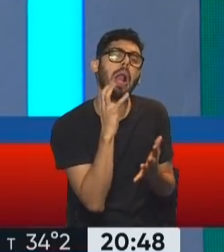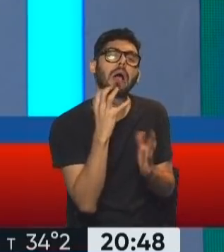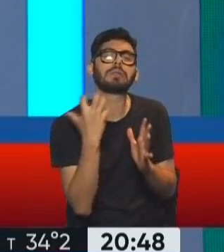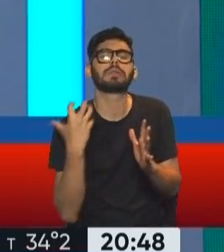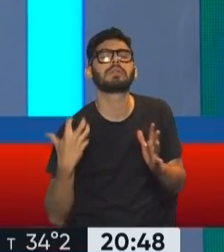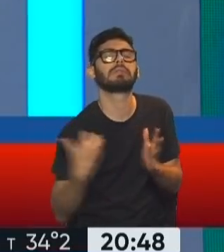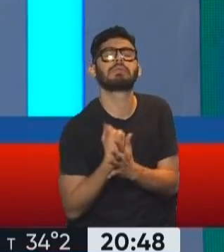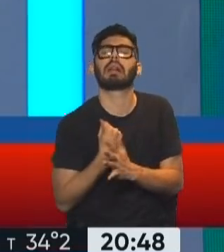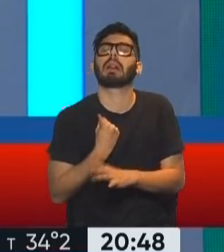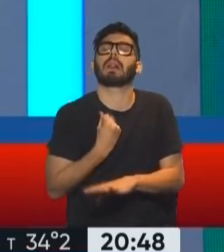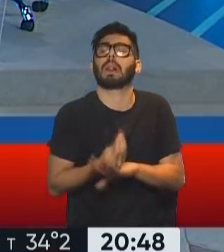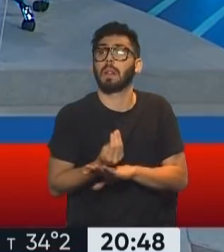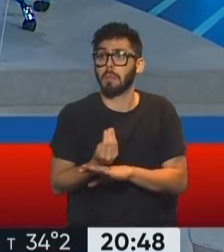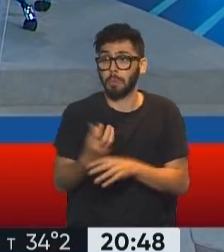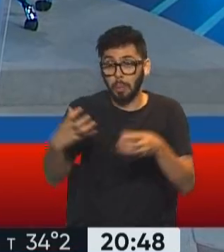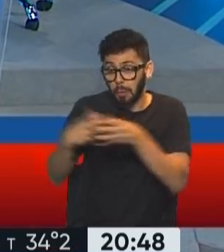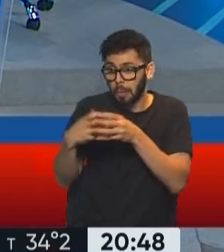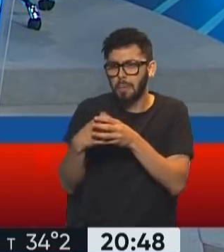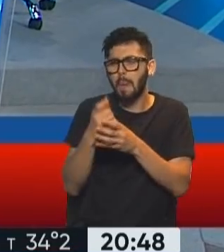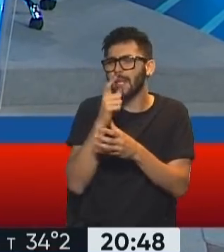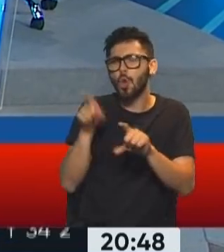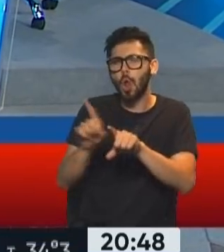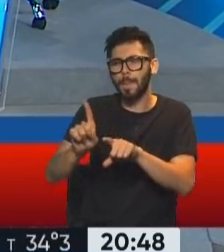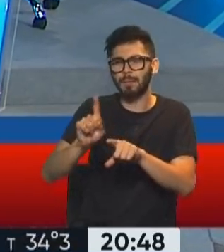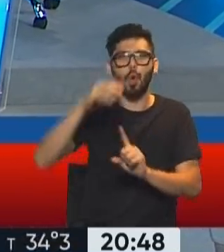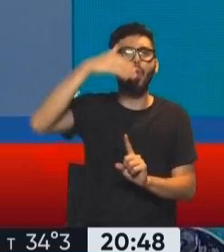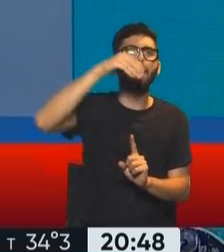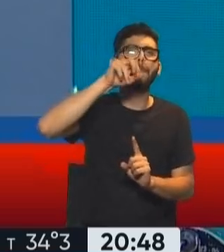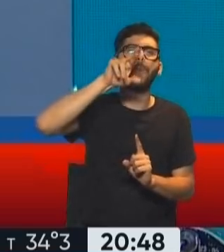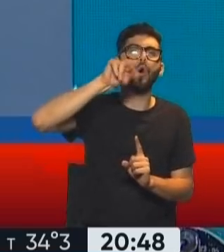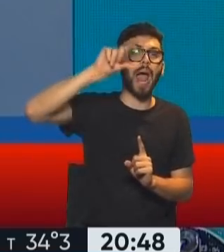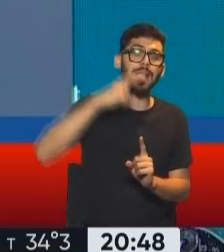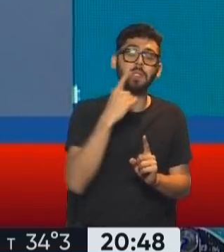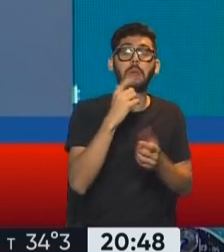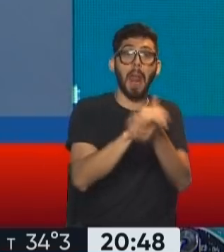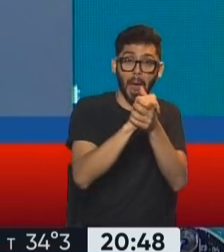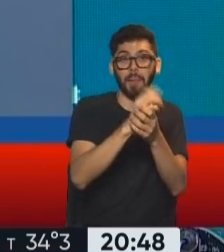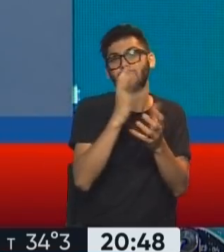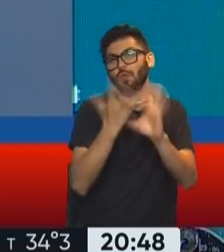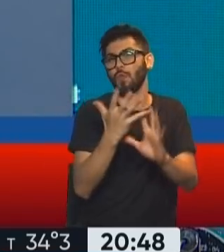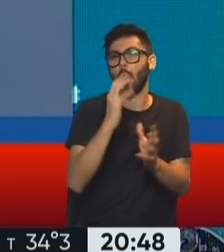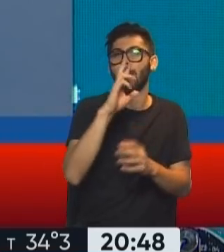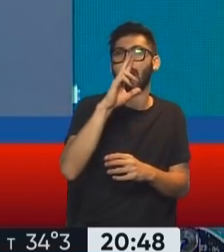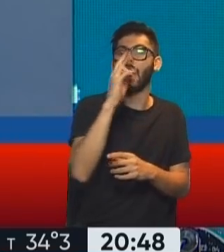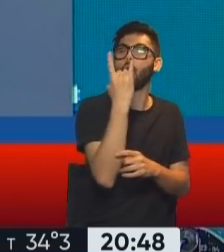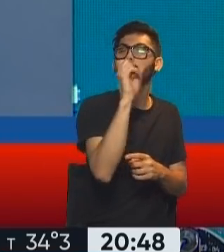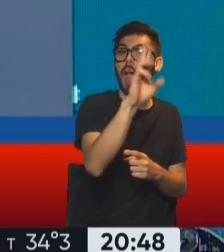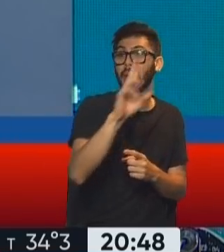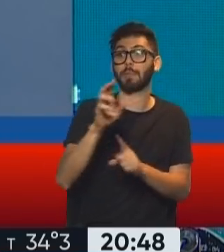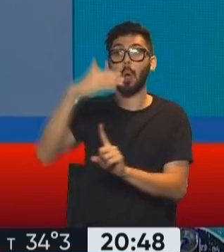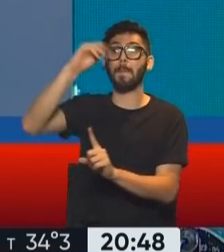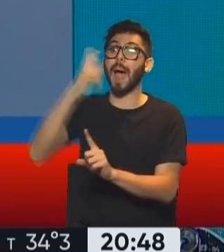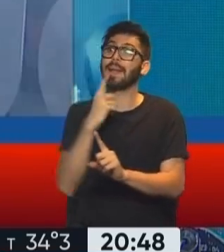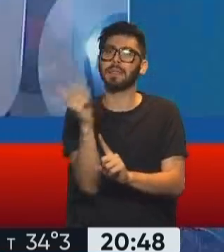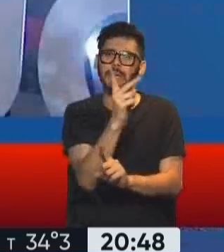Yo no sé si son los mismos radicalismos, igual el de Manes que el de Morales. Habría que ver, escucharlos un poco más.